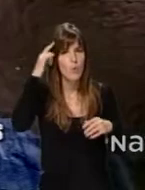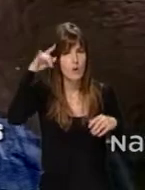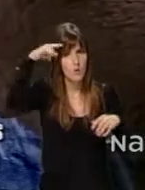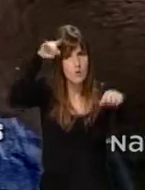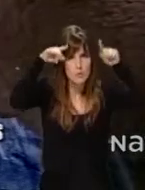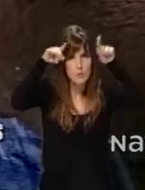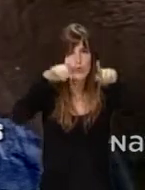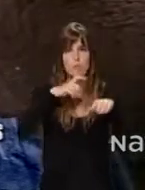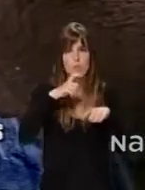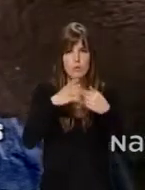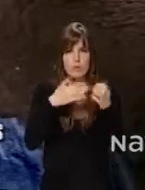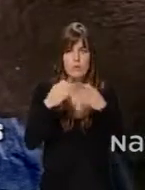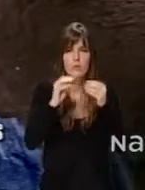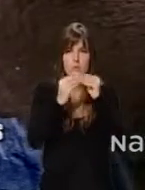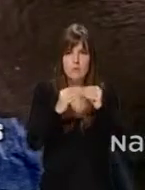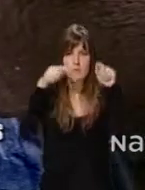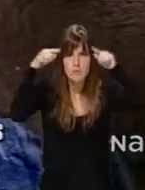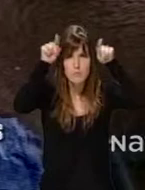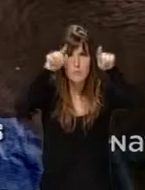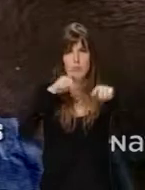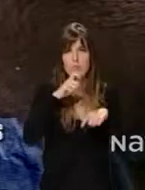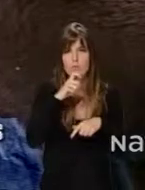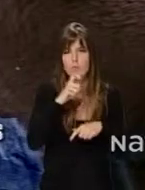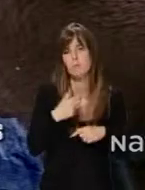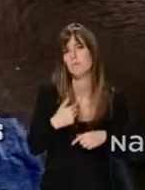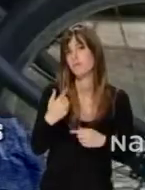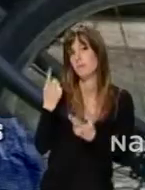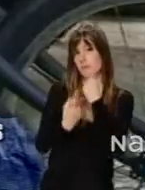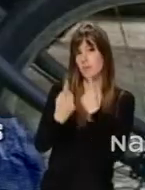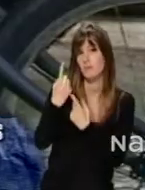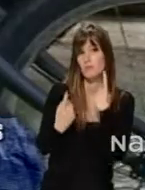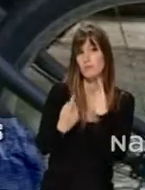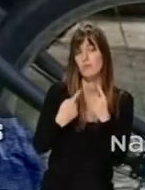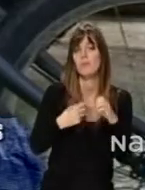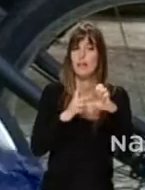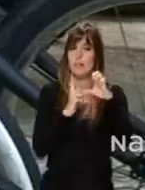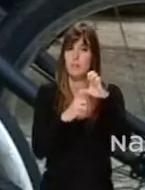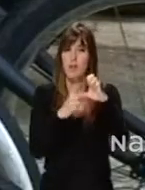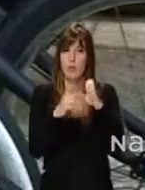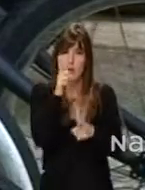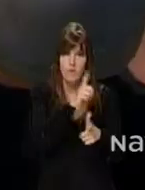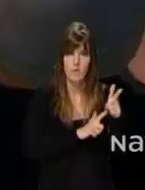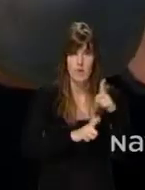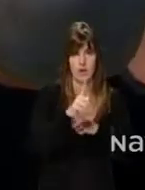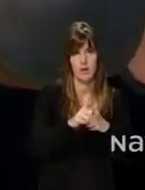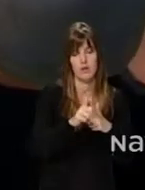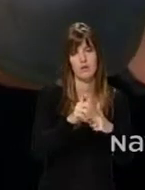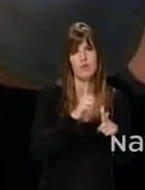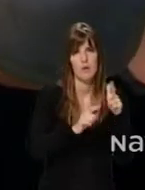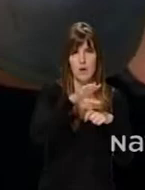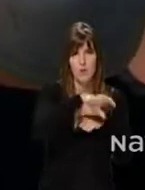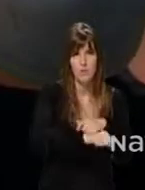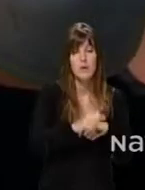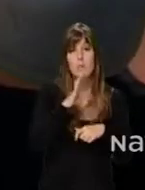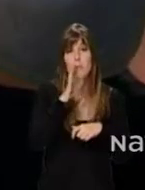salen? ¿Los cuernos? Pues mira, pues hay veces que tengo que ir hasta Extremadura a traer. ¿En serio? En serio, porque en Pamplona, en